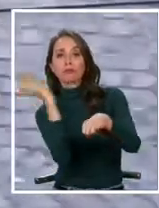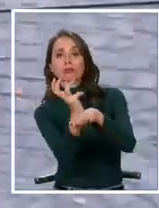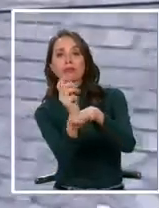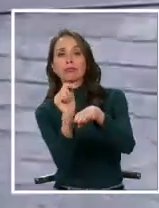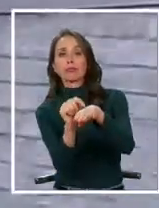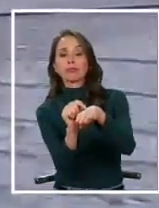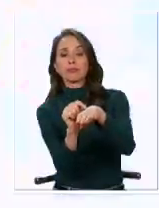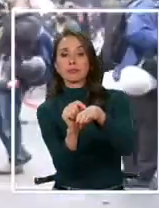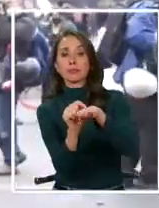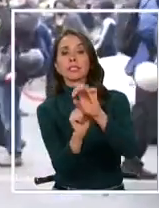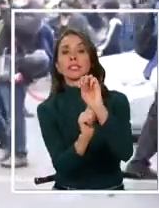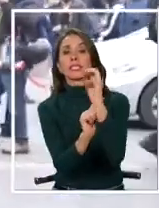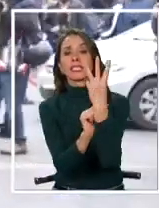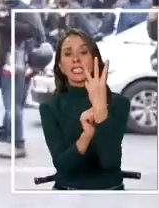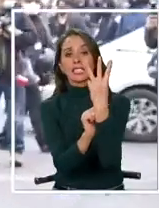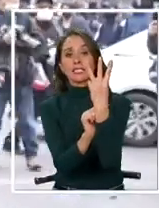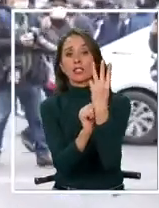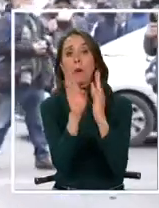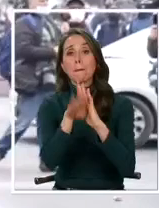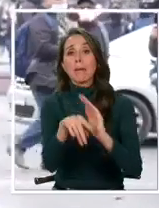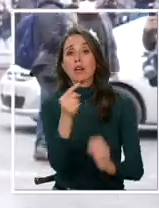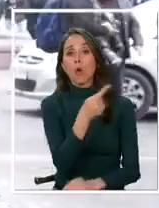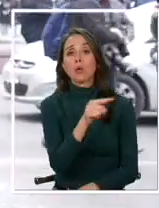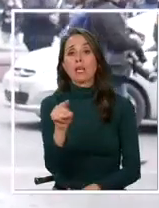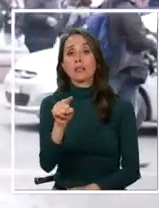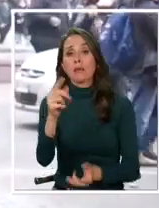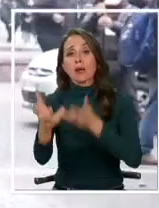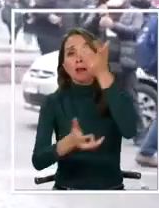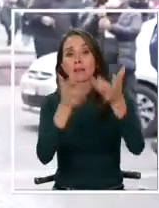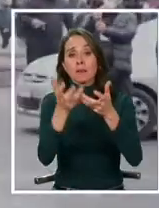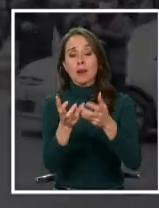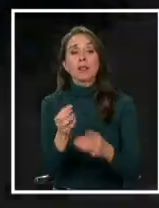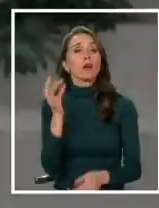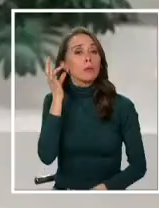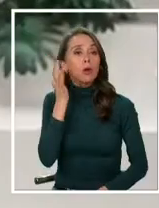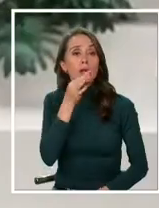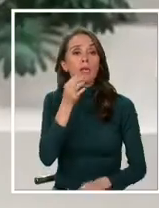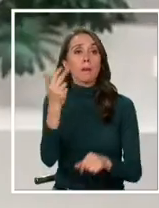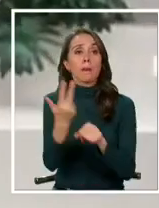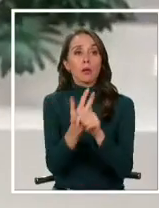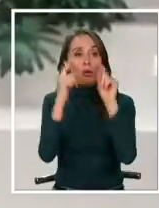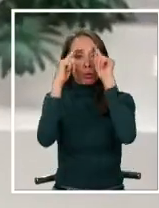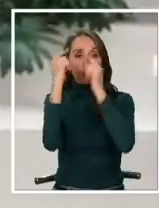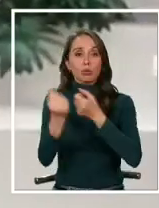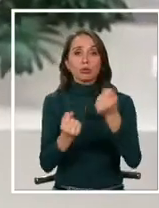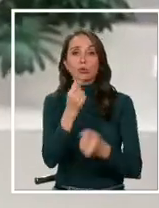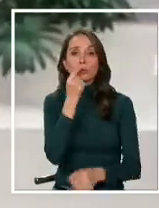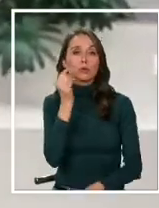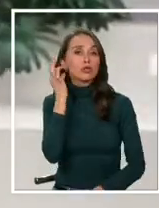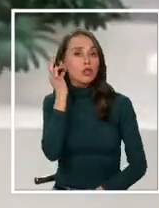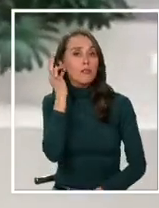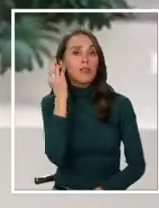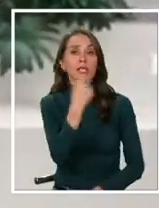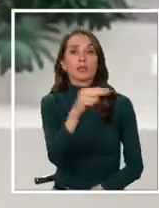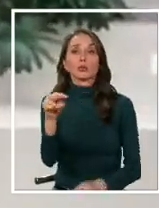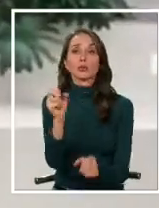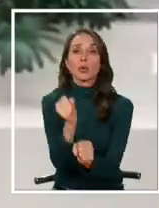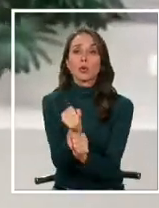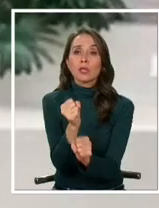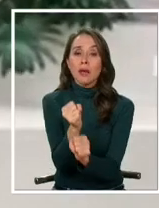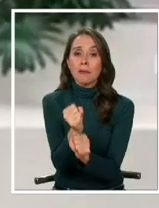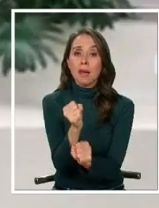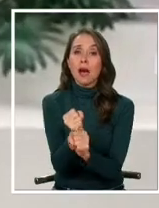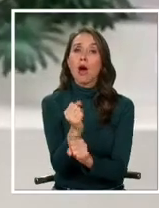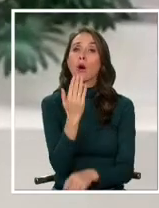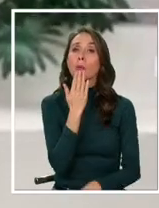público el tercero en menos de una semana se perjudica a las conductoras y conductores es su fuente de trabajo